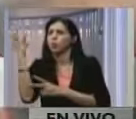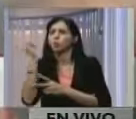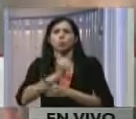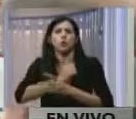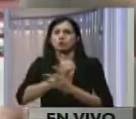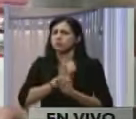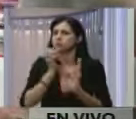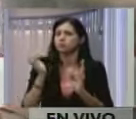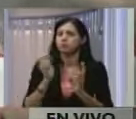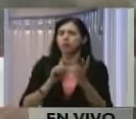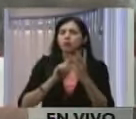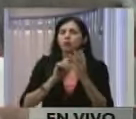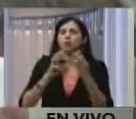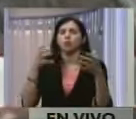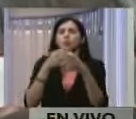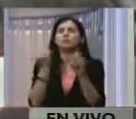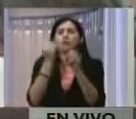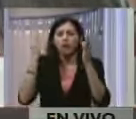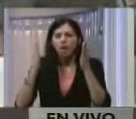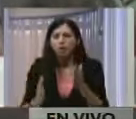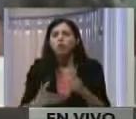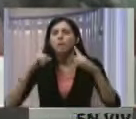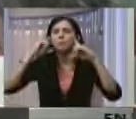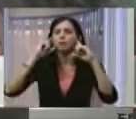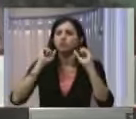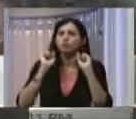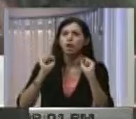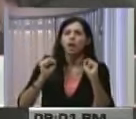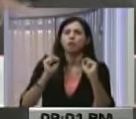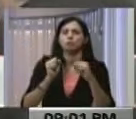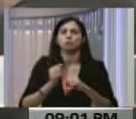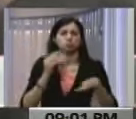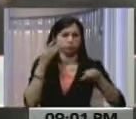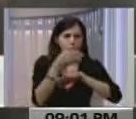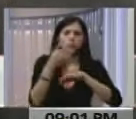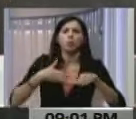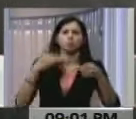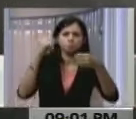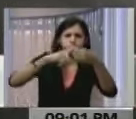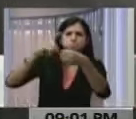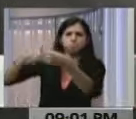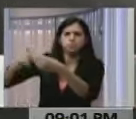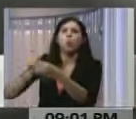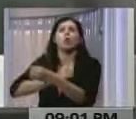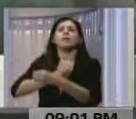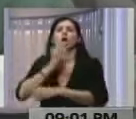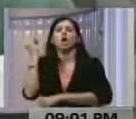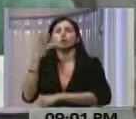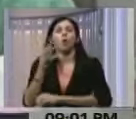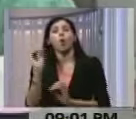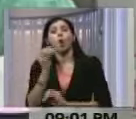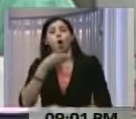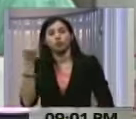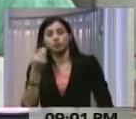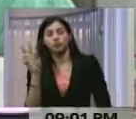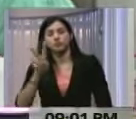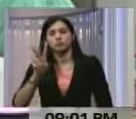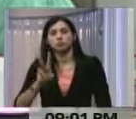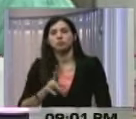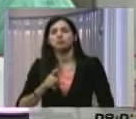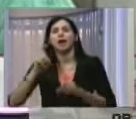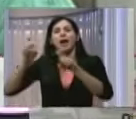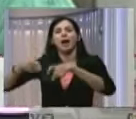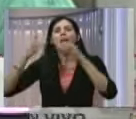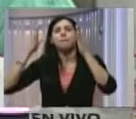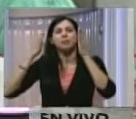el Congreso de la Clase Obrera, el Congreso de los Profesionales, el Congreso de la Juventud Venezolana, de los